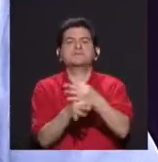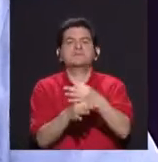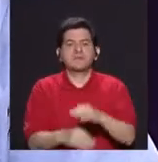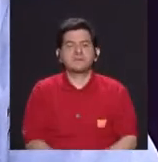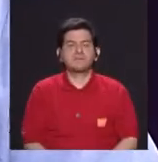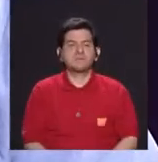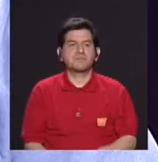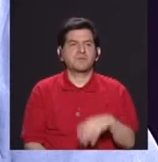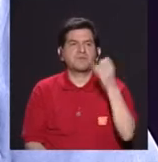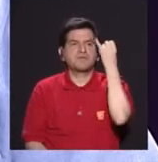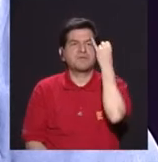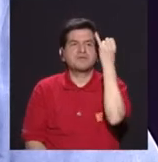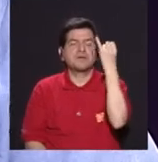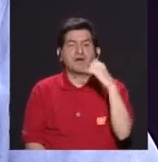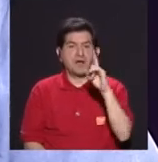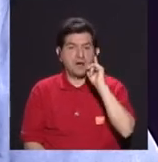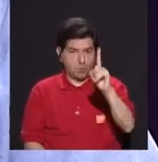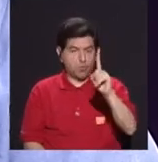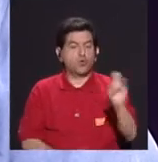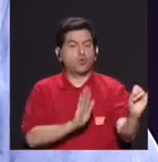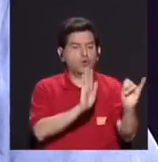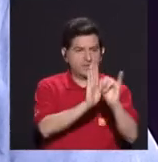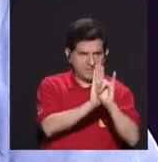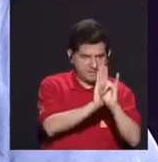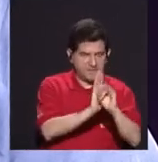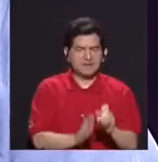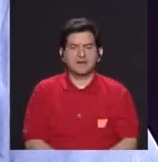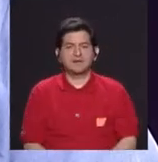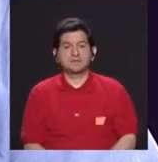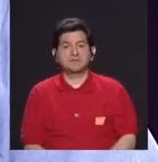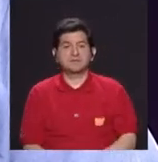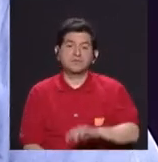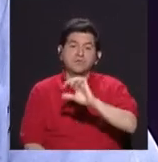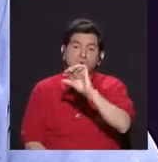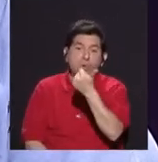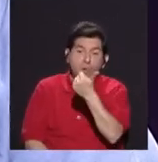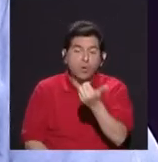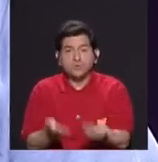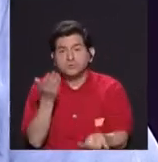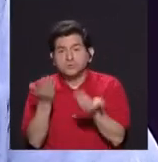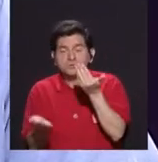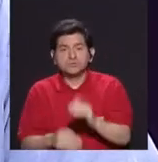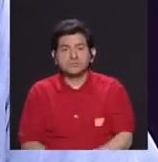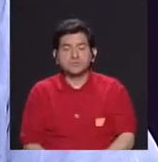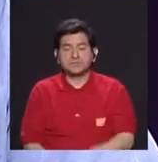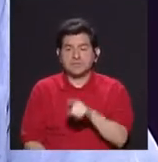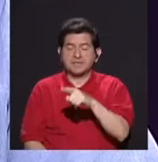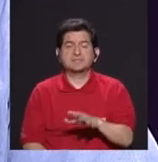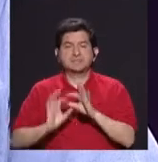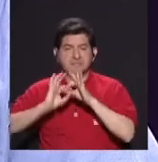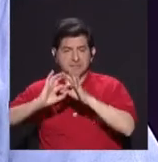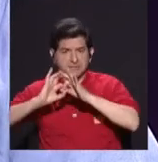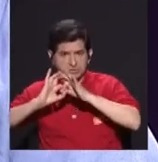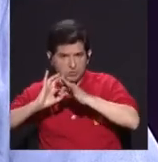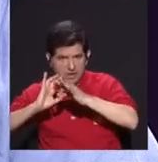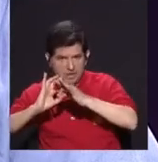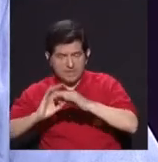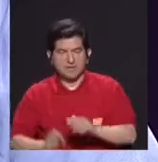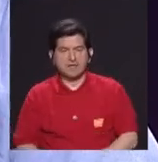vertientes uno de ellos es la identidad algunos de otros es la cuestión de la sexualidad